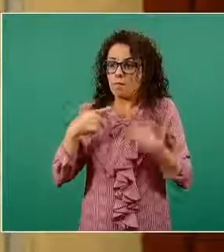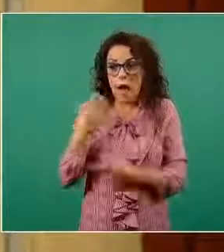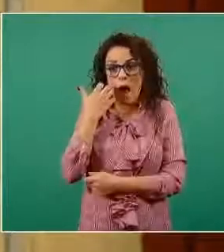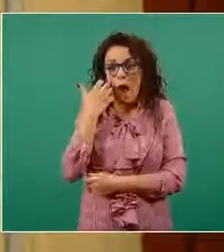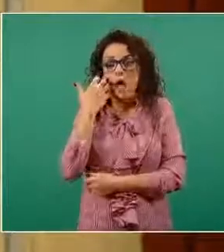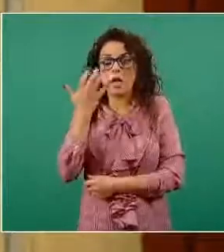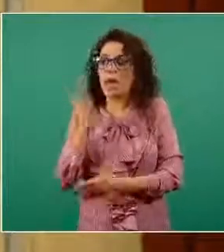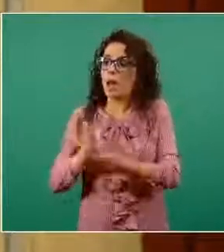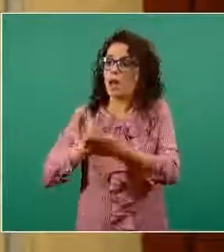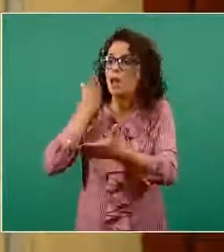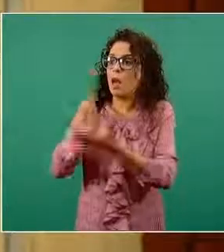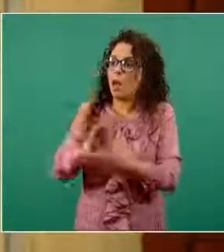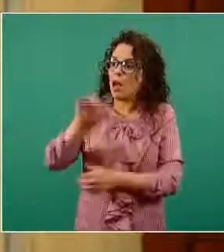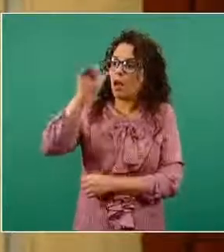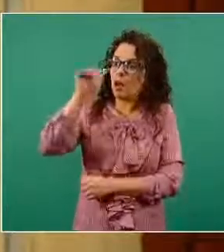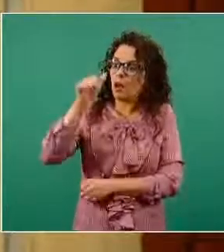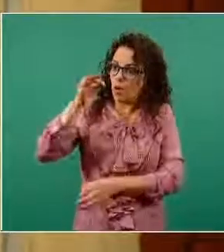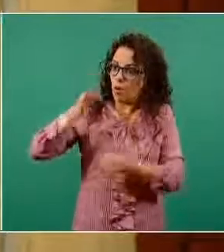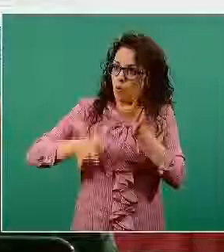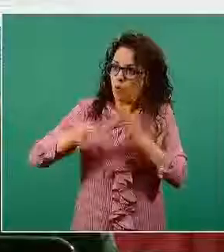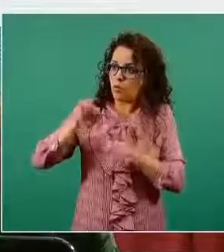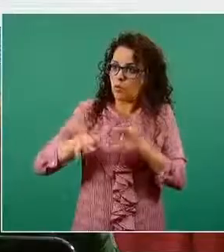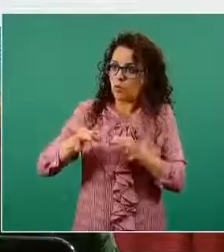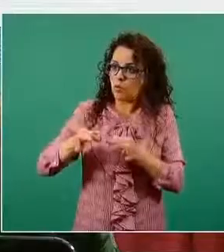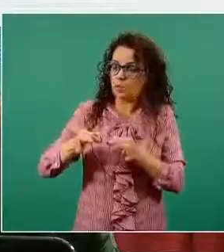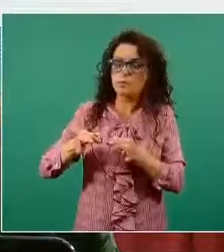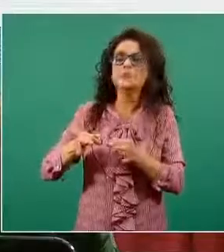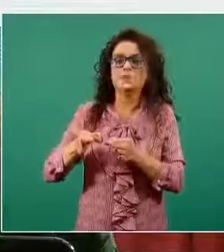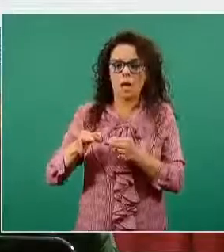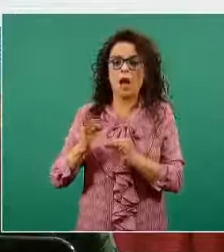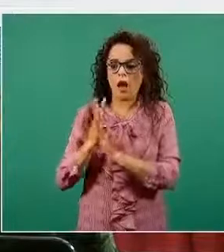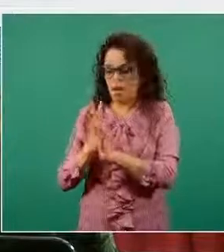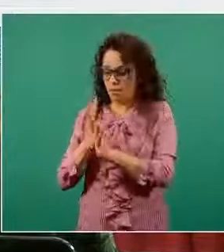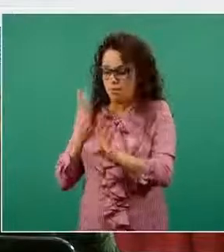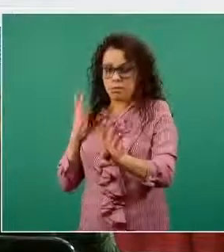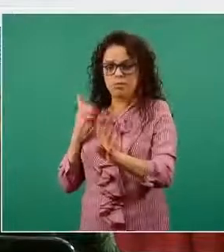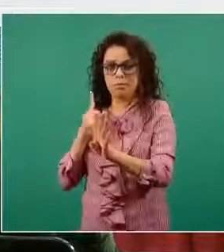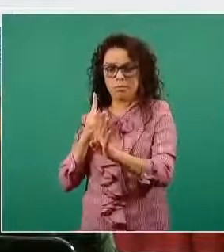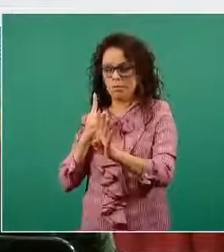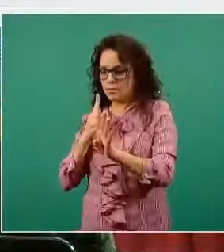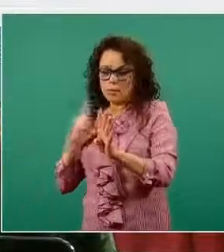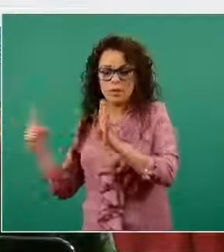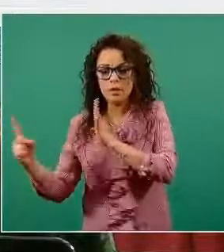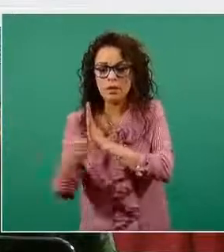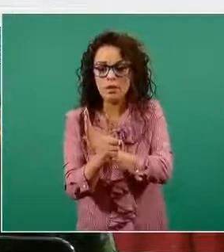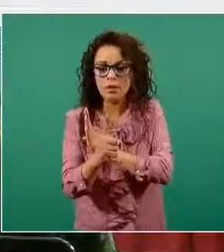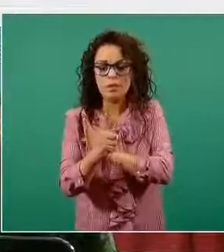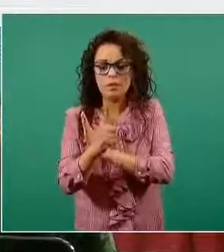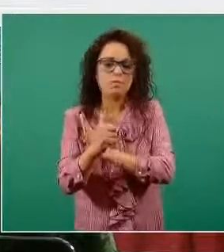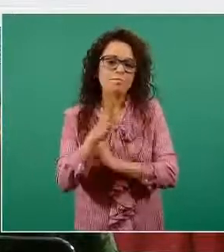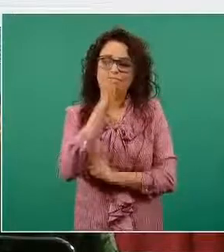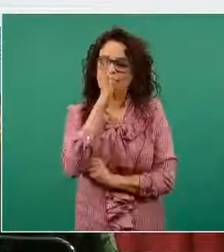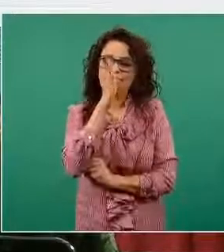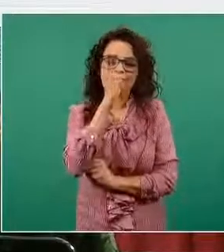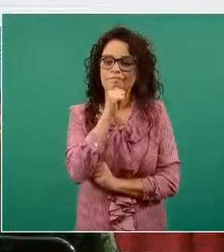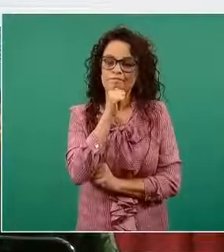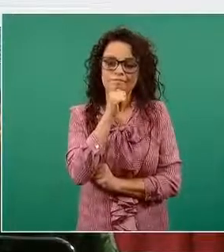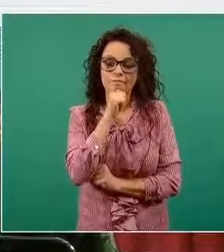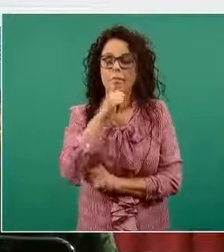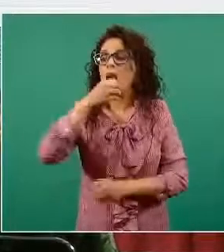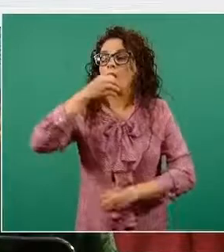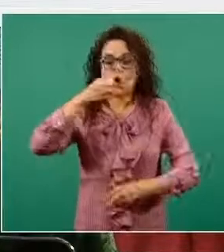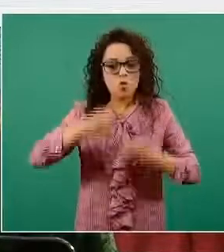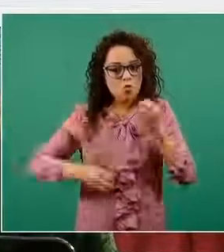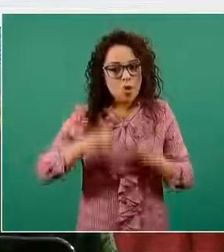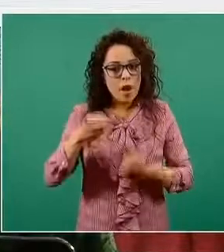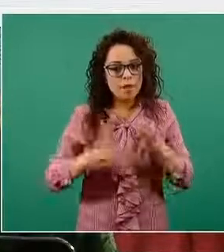vía judicial en cierta manera saltarse la fila, anticiparse a la vacunación. Otros jueces y juezas